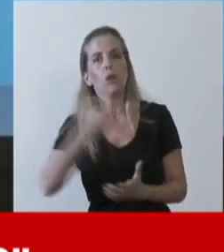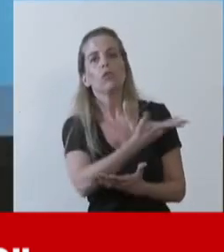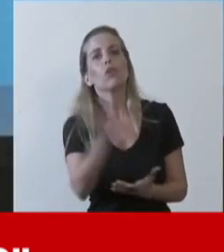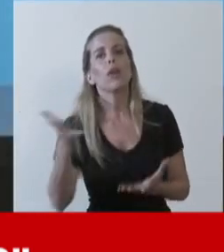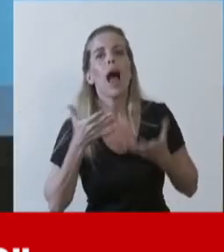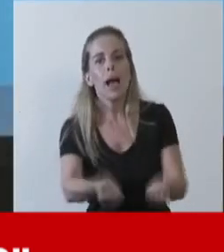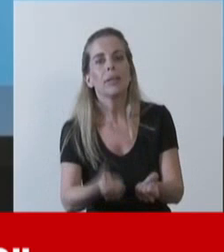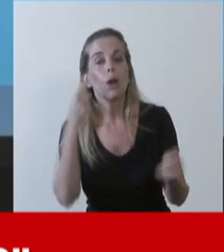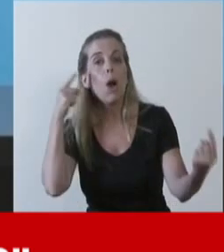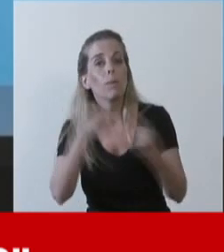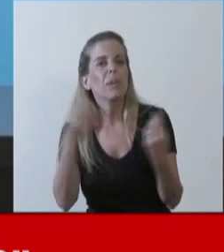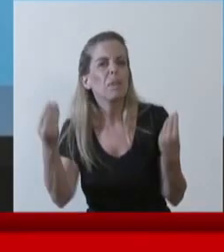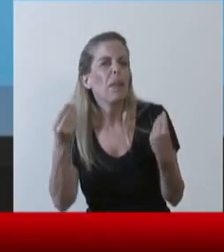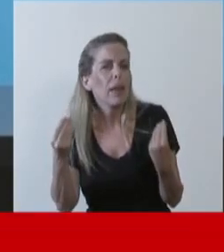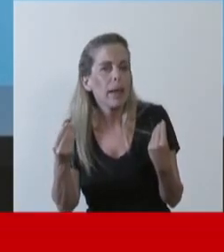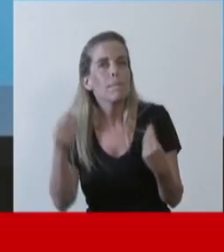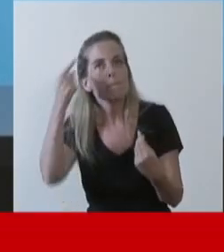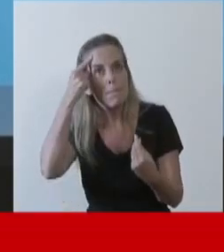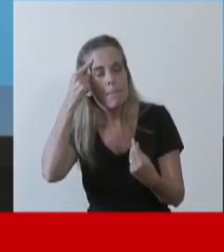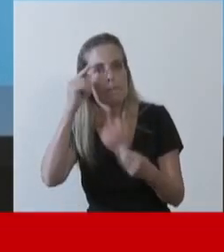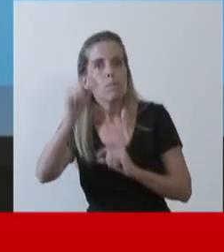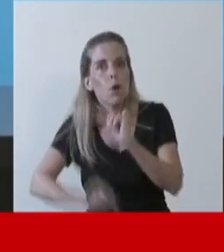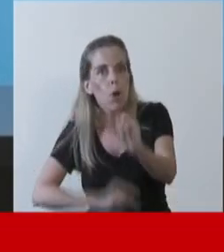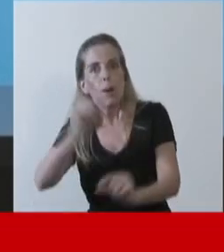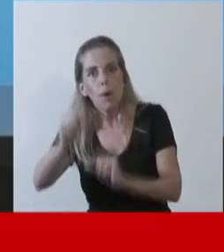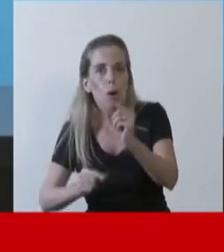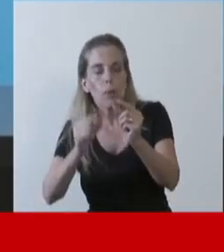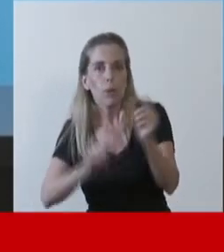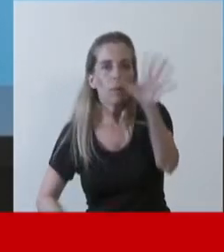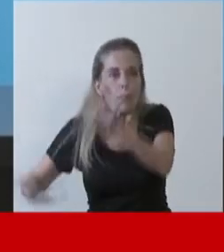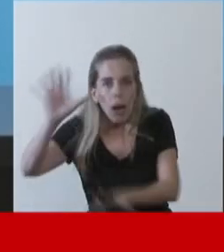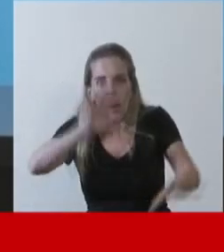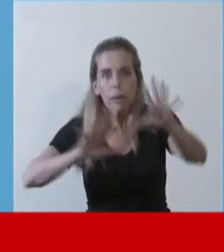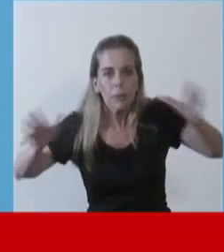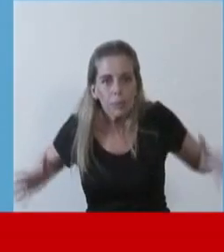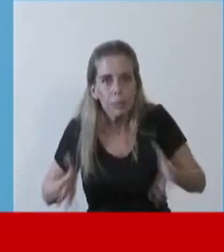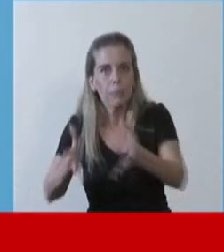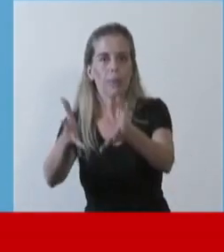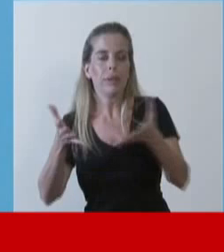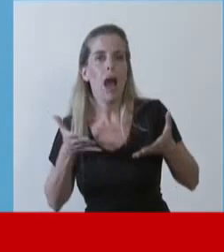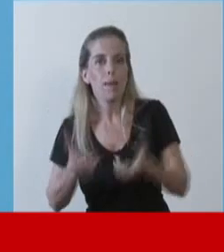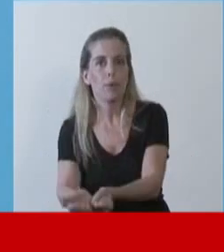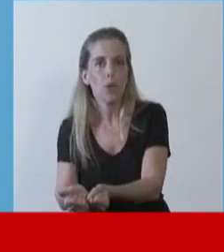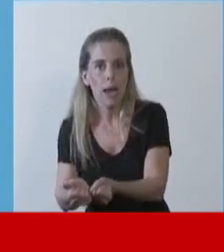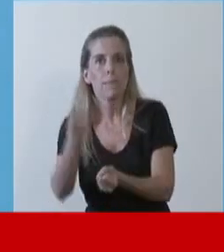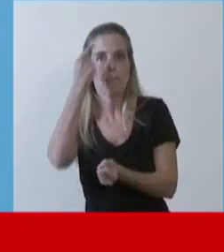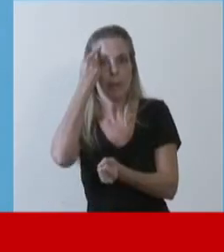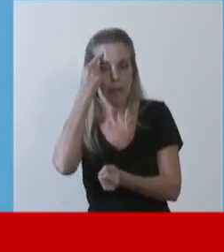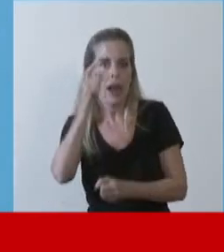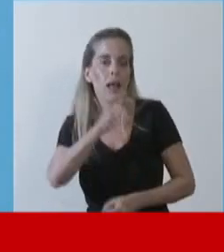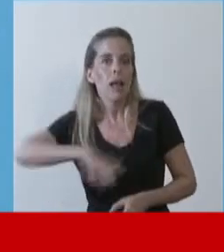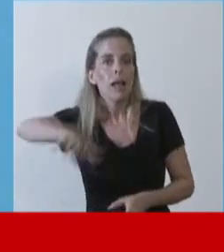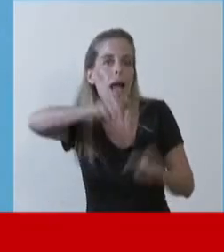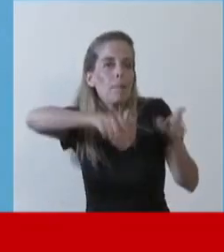con el objeto de recomponer aún más los ingresos de los